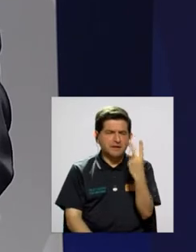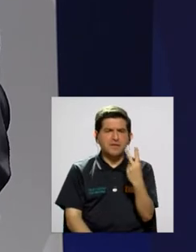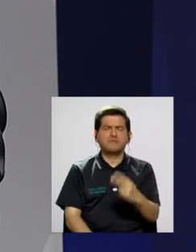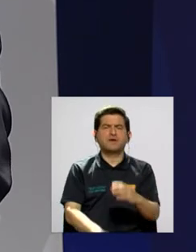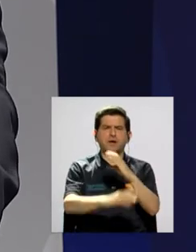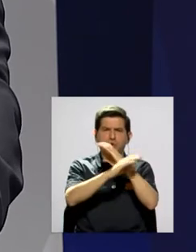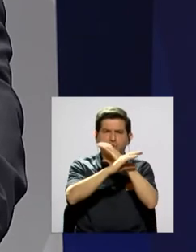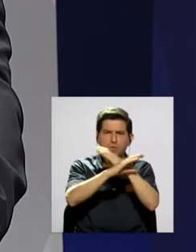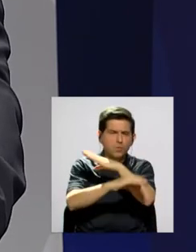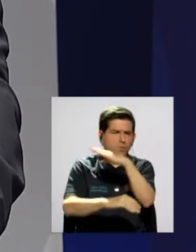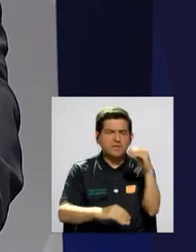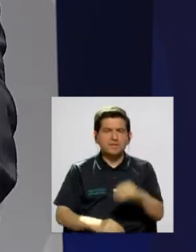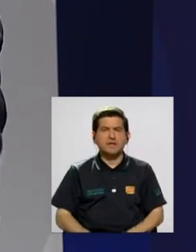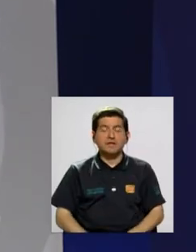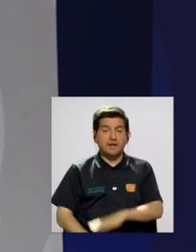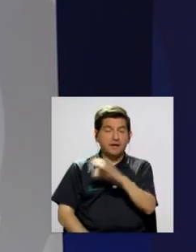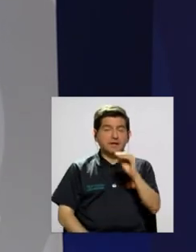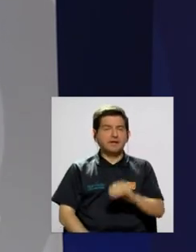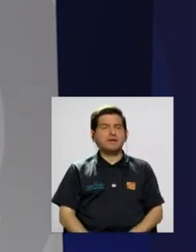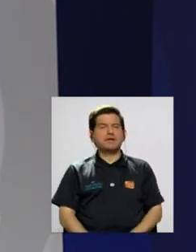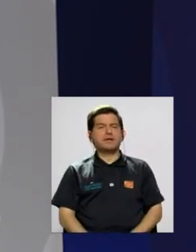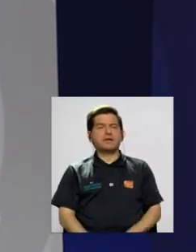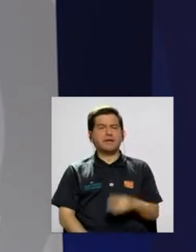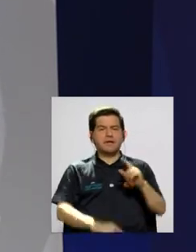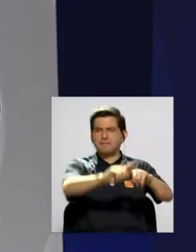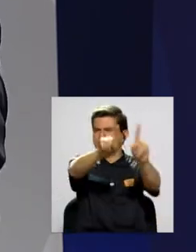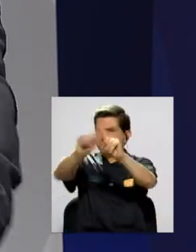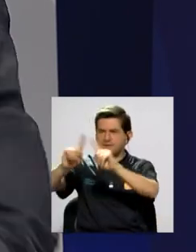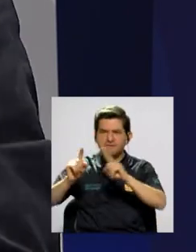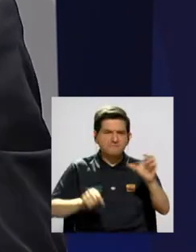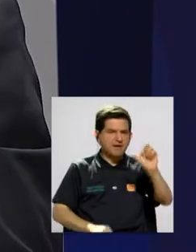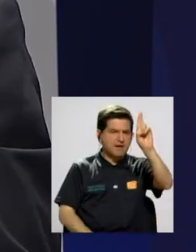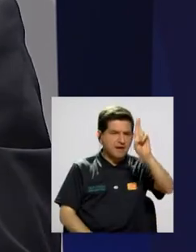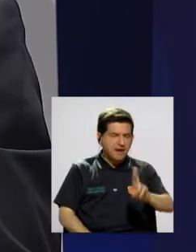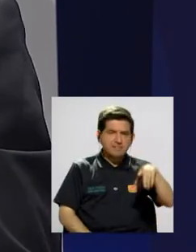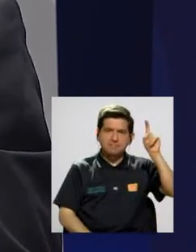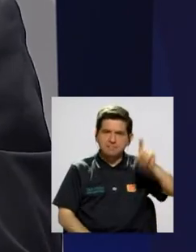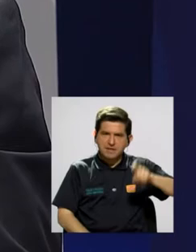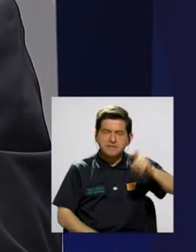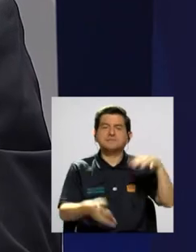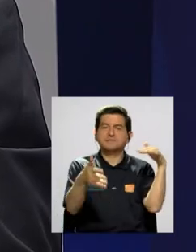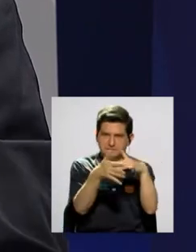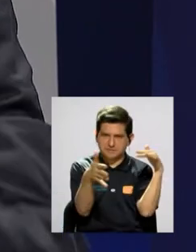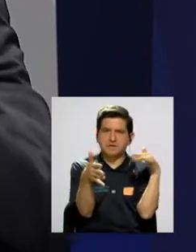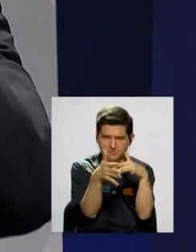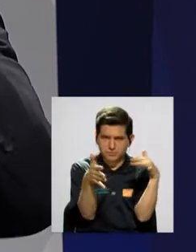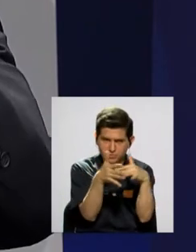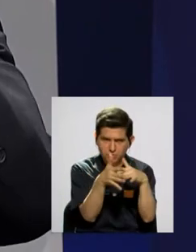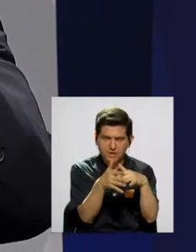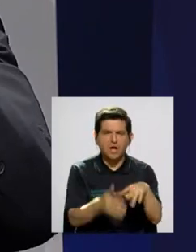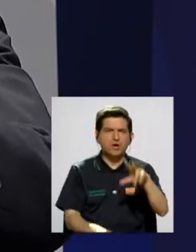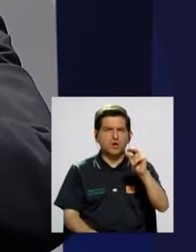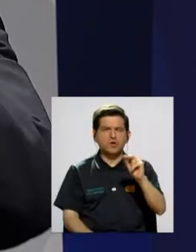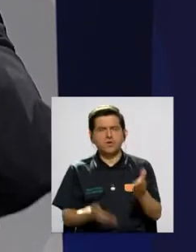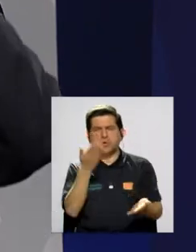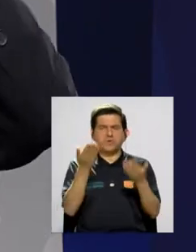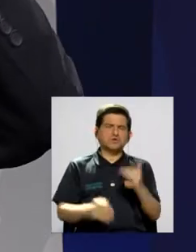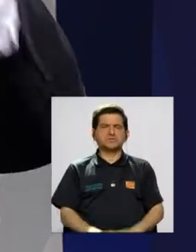y distancia esas Costa Ricas que necesitamos estudiar, y no con soberbia ni